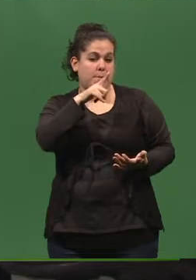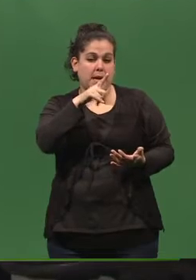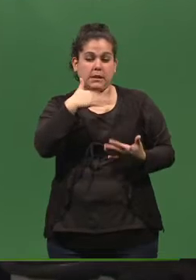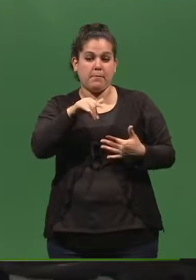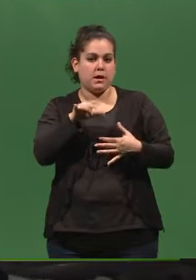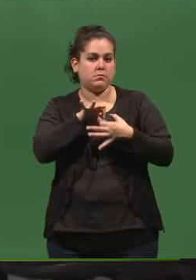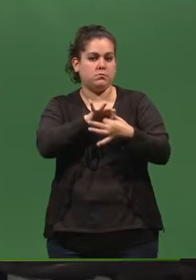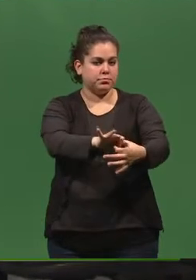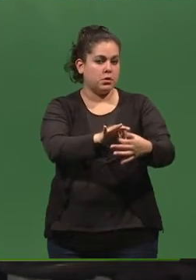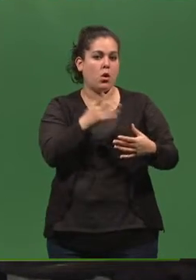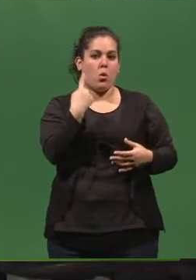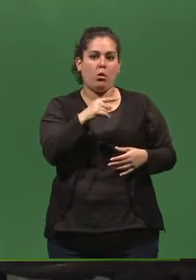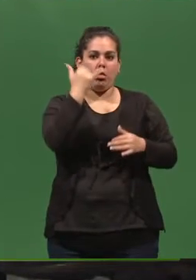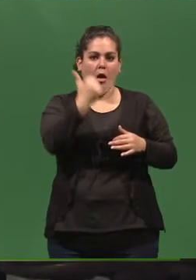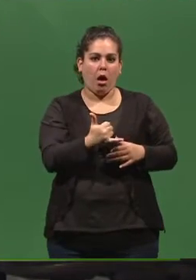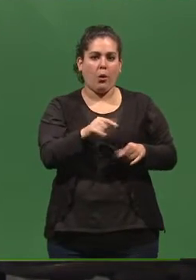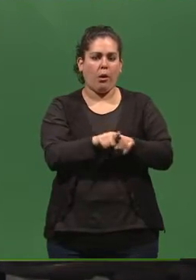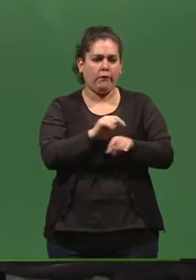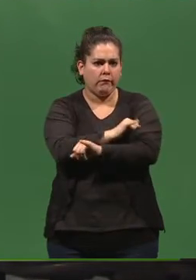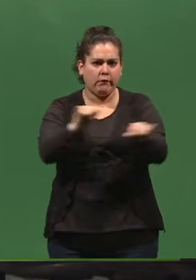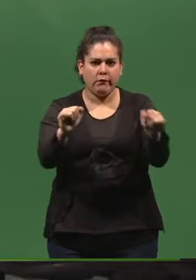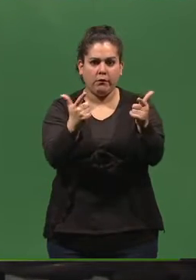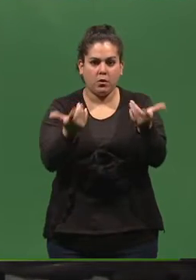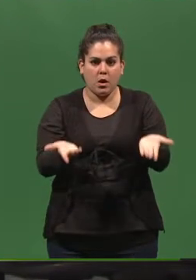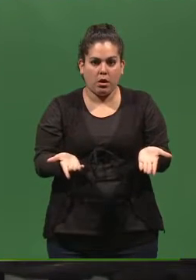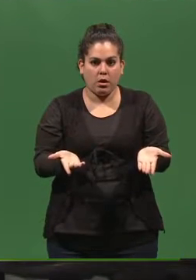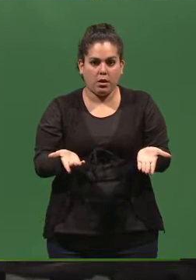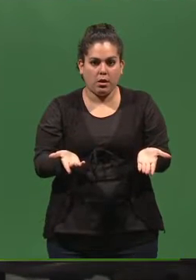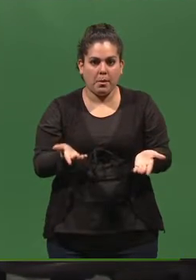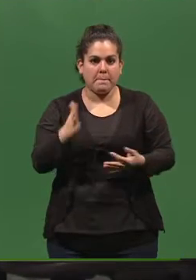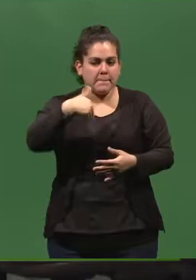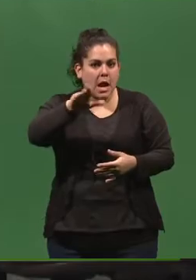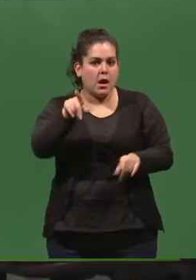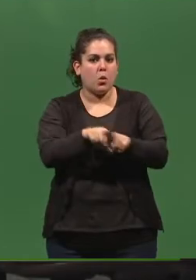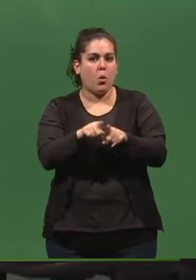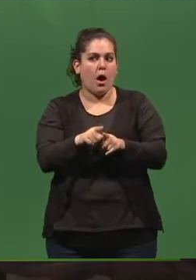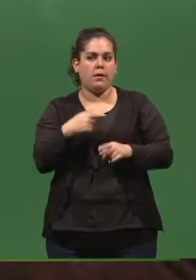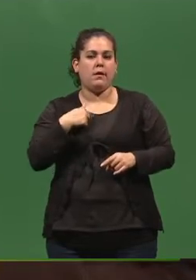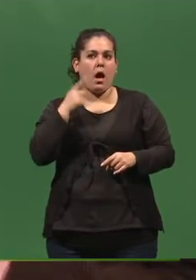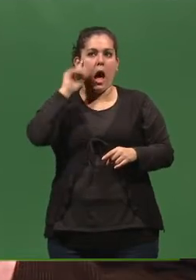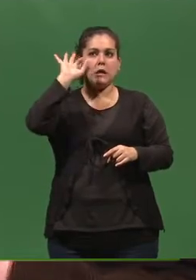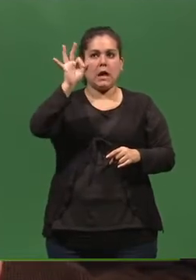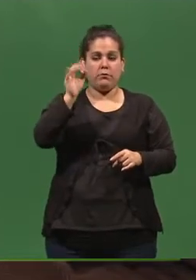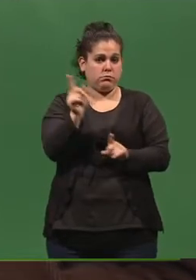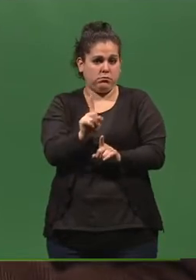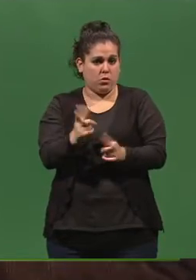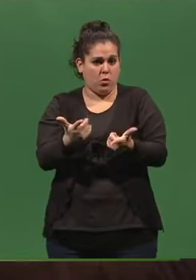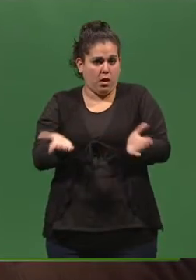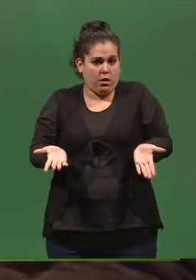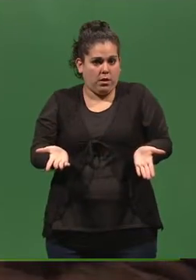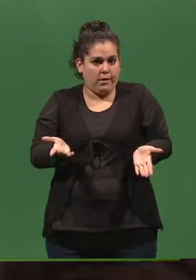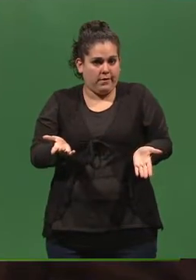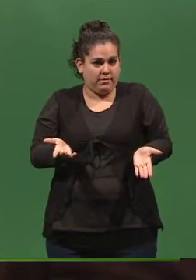ver, eso lo que termina generando es mayor grado de desinformación, mayor grado, me parece a mí, de aseveraciones de cuestiones que en